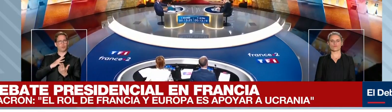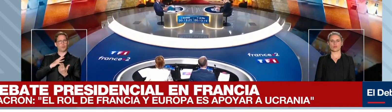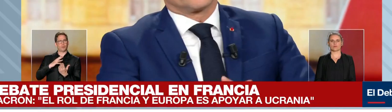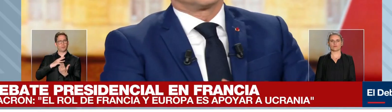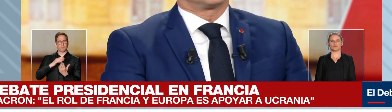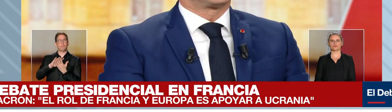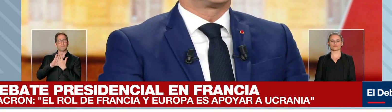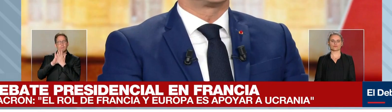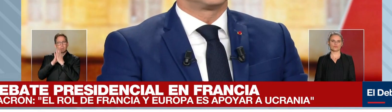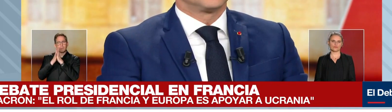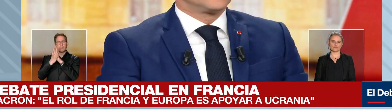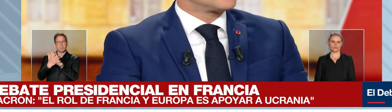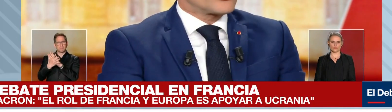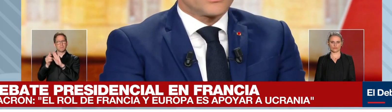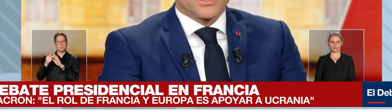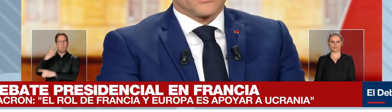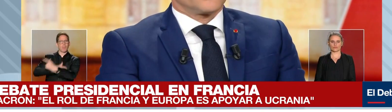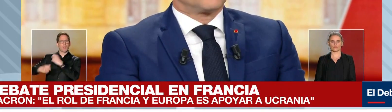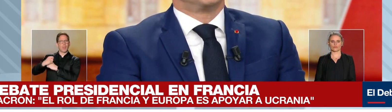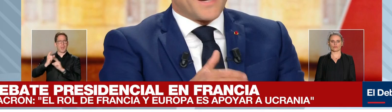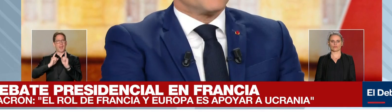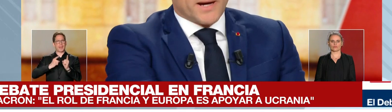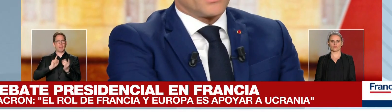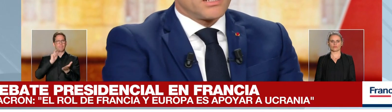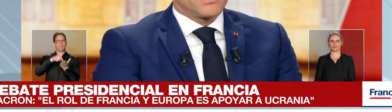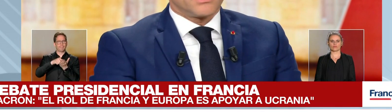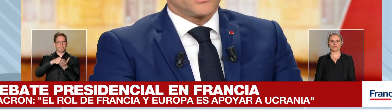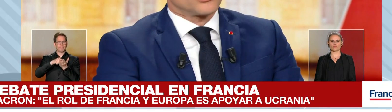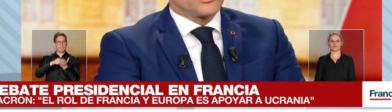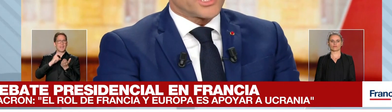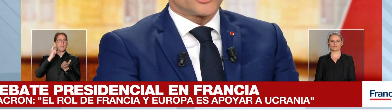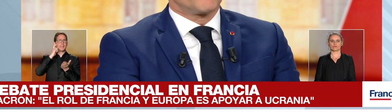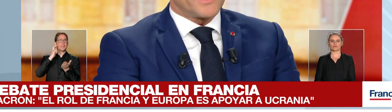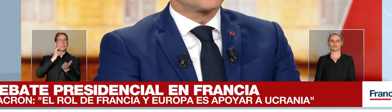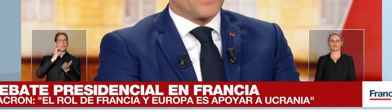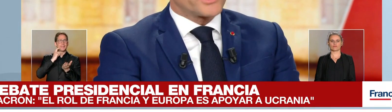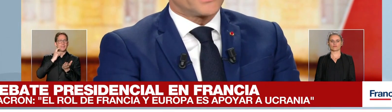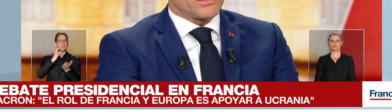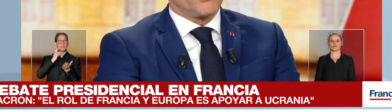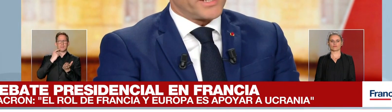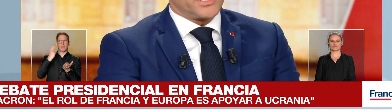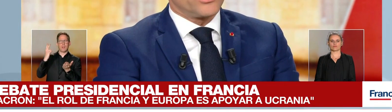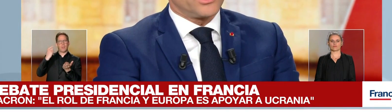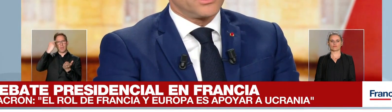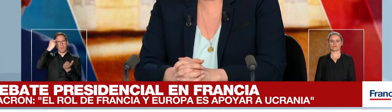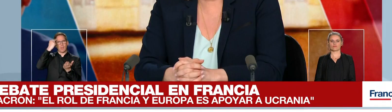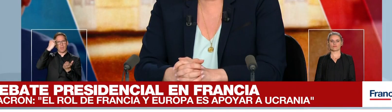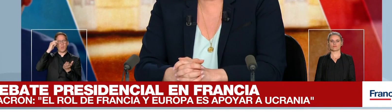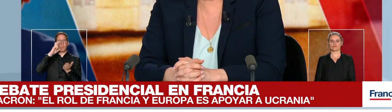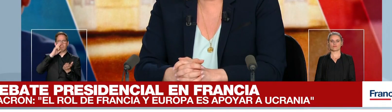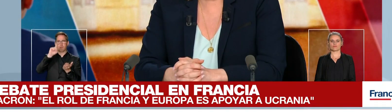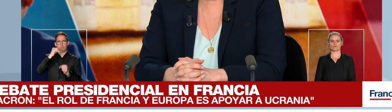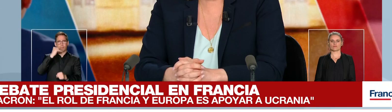notariado. Y están implicados también en la guerra en Siria. Entonces, usted no está hablando a otros dirigentes, usted está hablando a